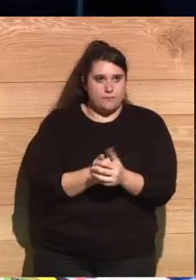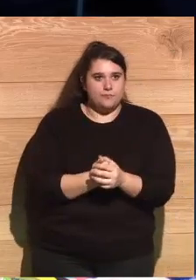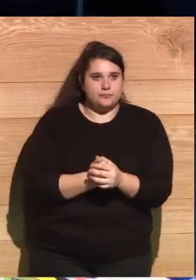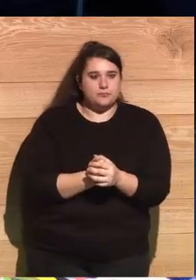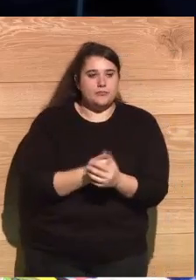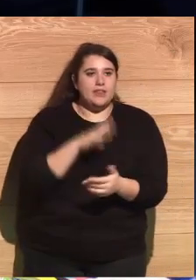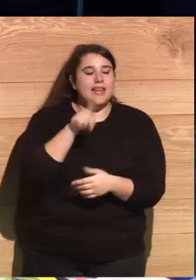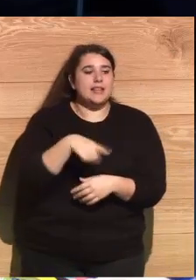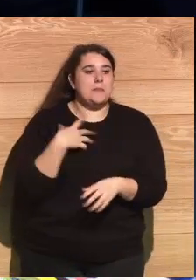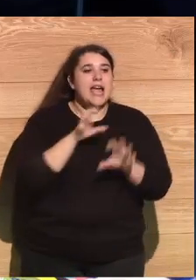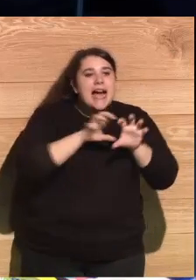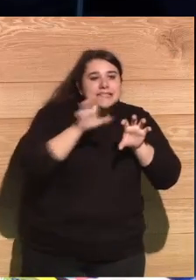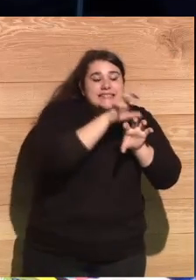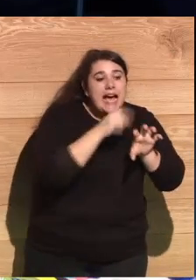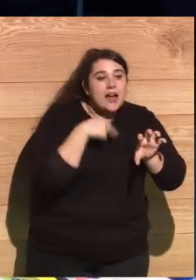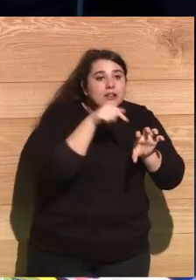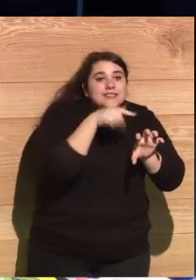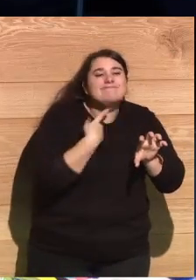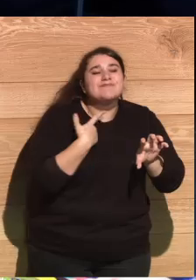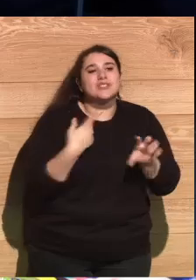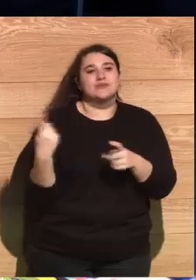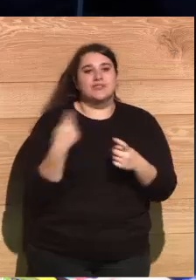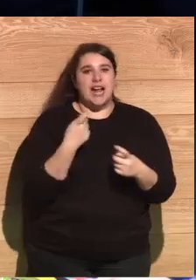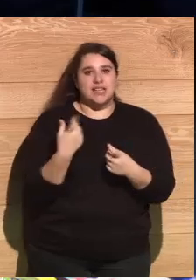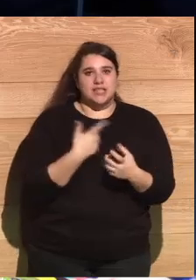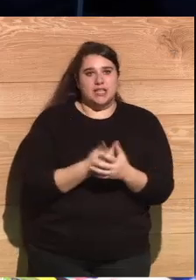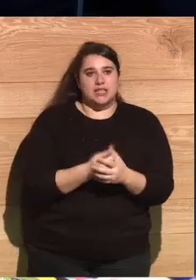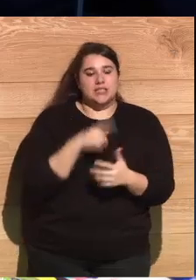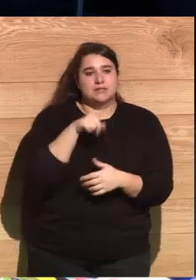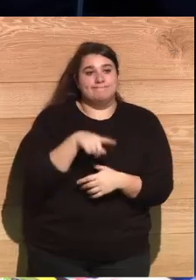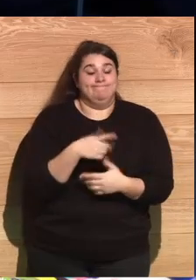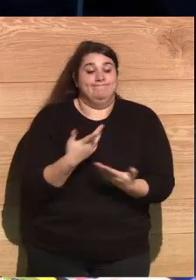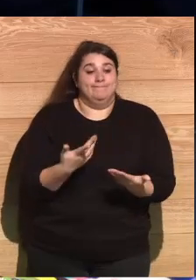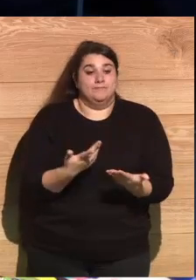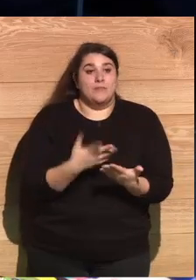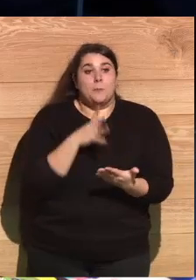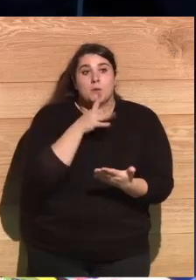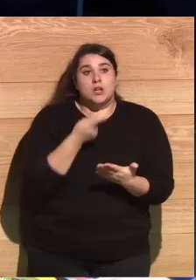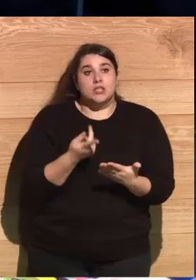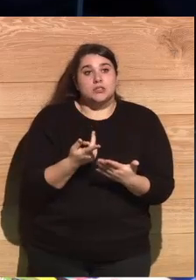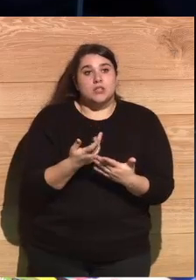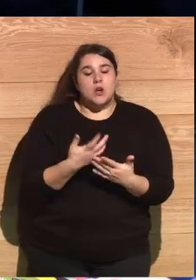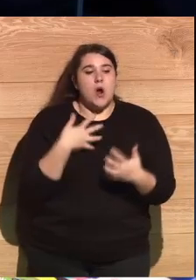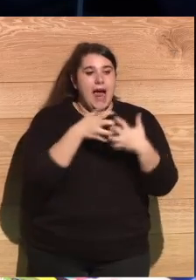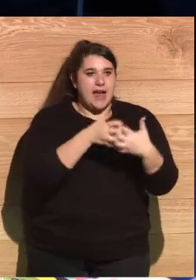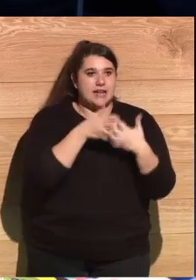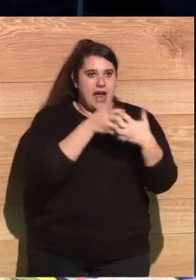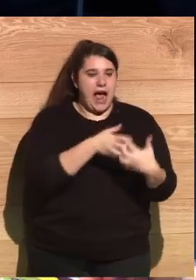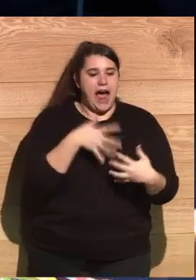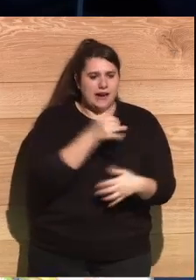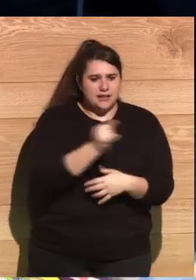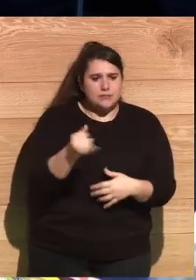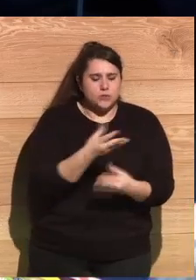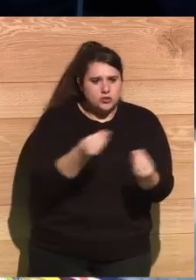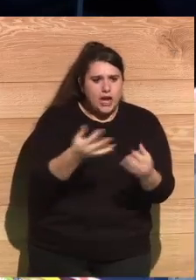entre estados y la construcción de su lugar. Entonces, están en guerra, hay muchas